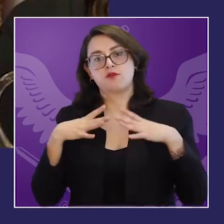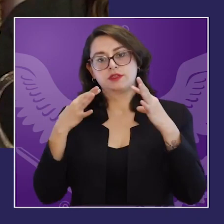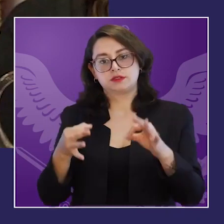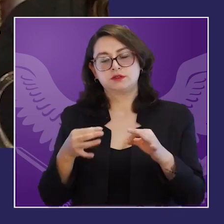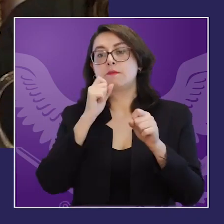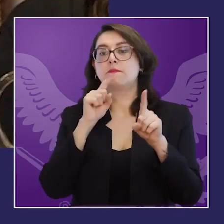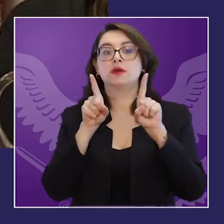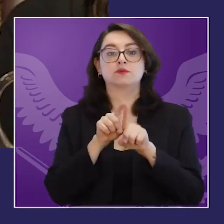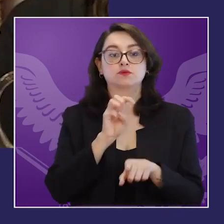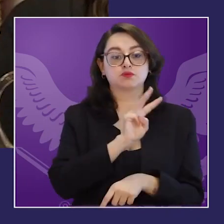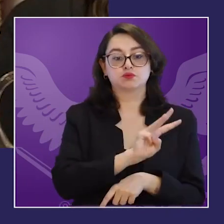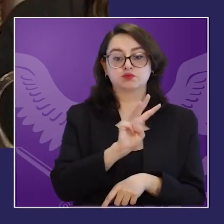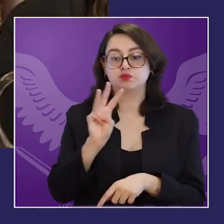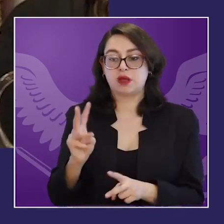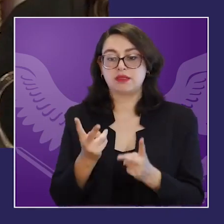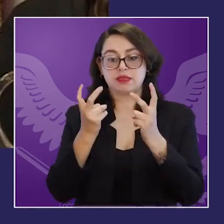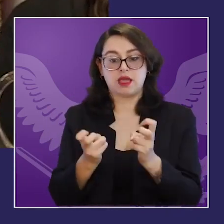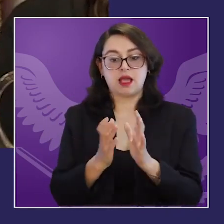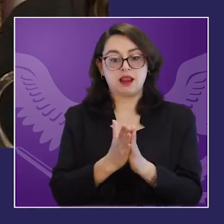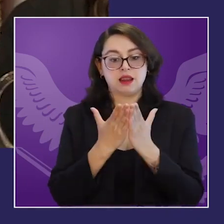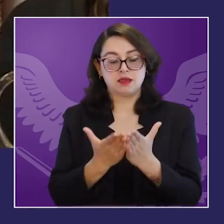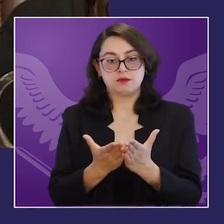descargar ambos libros, ambas publicaciones, es